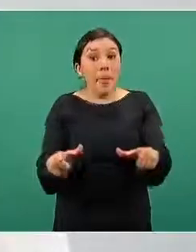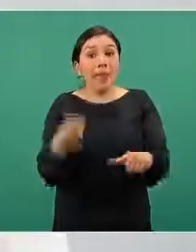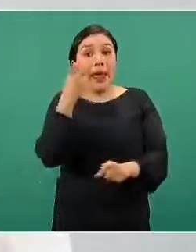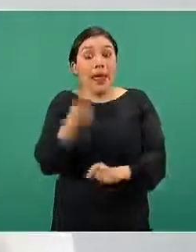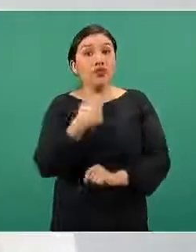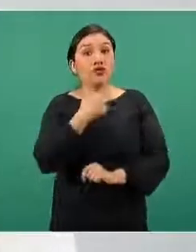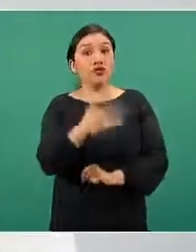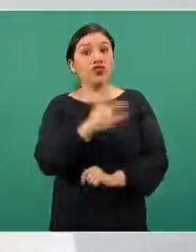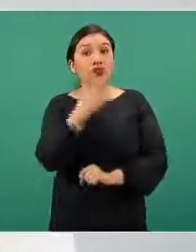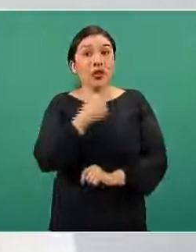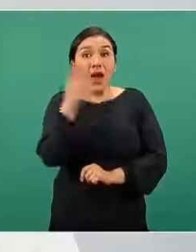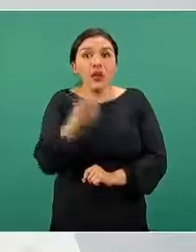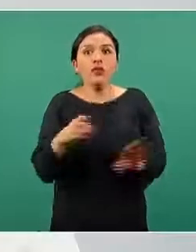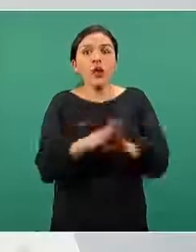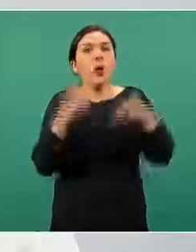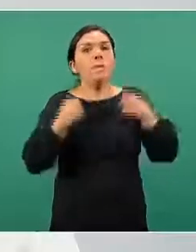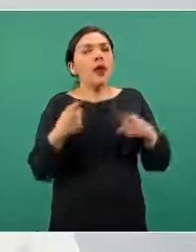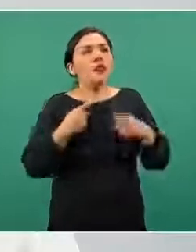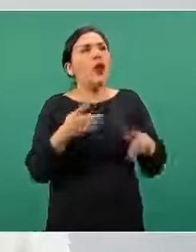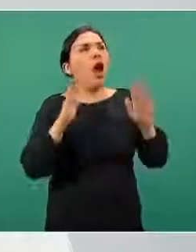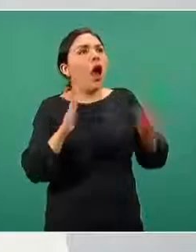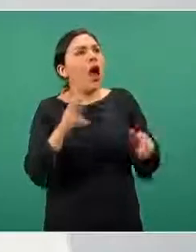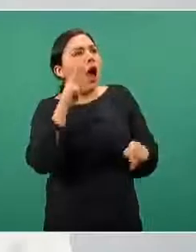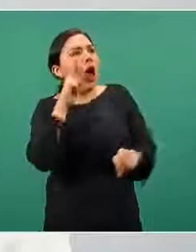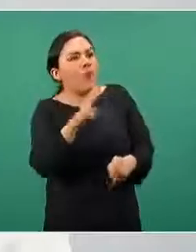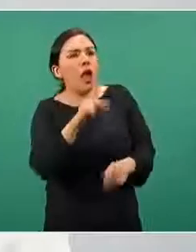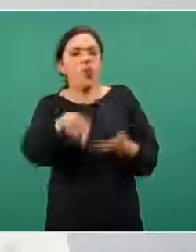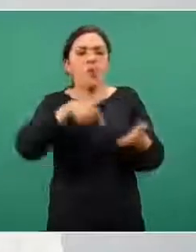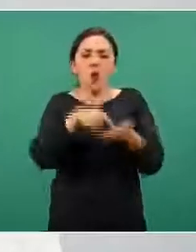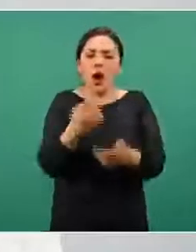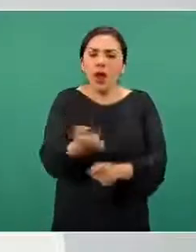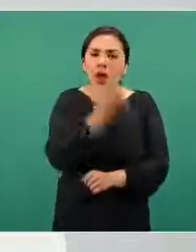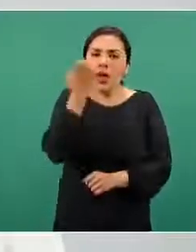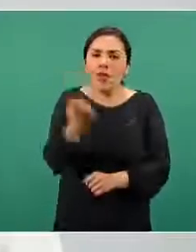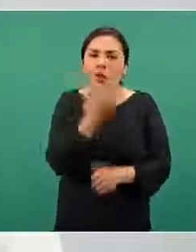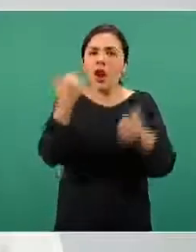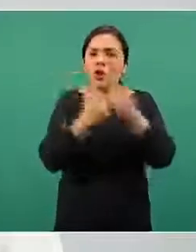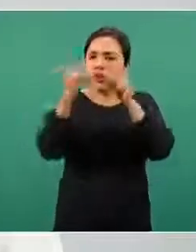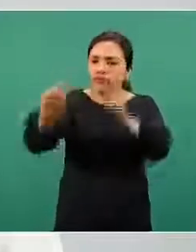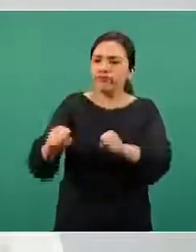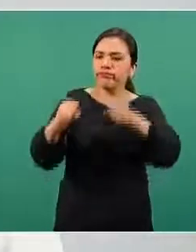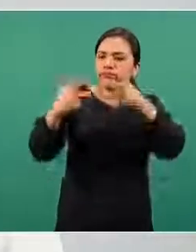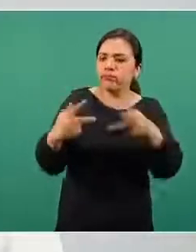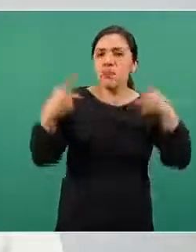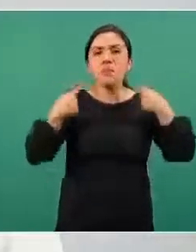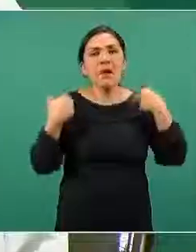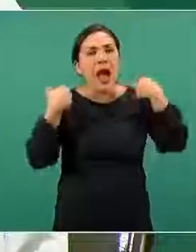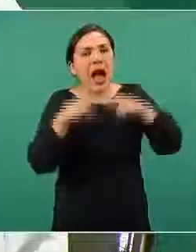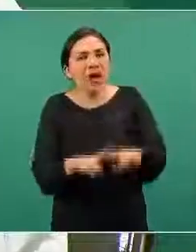yo siento que permeó en las escuelas, de manera virtual los maestros.